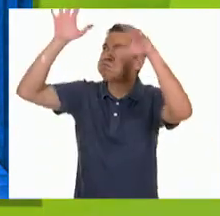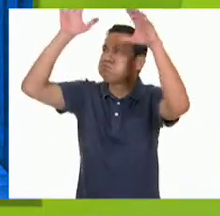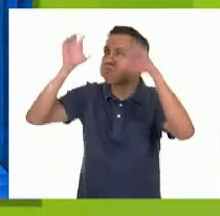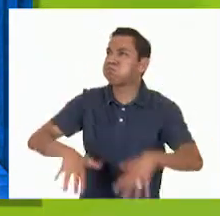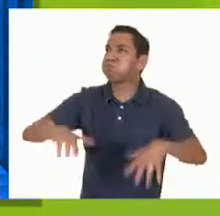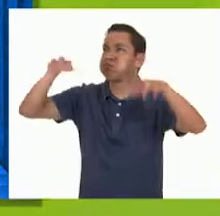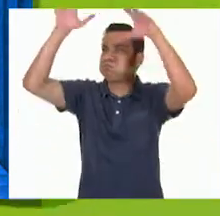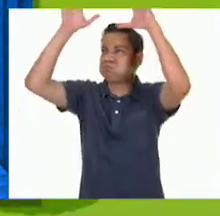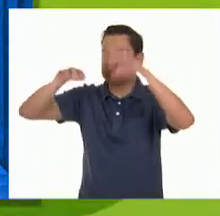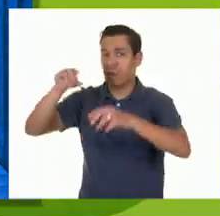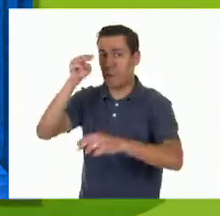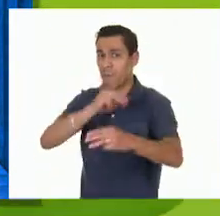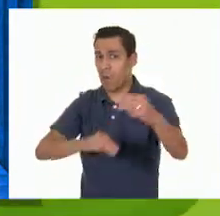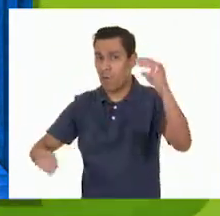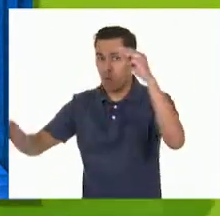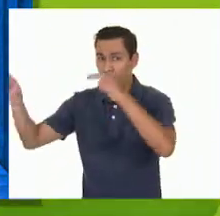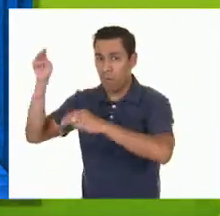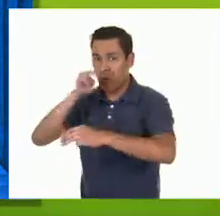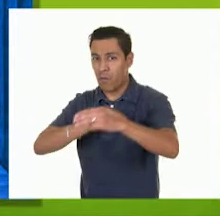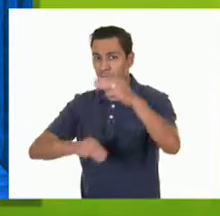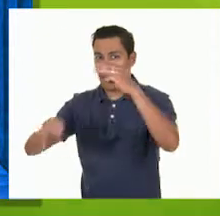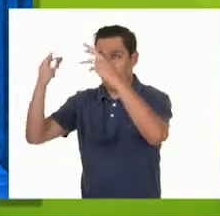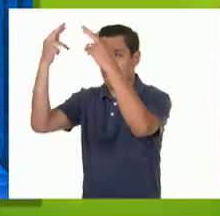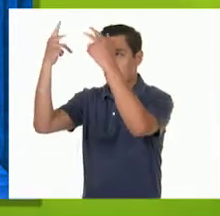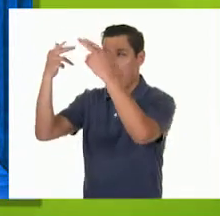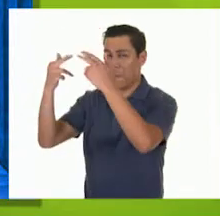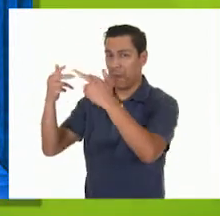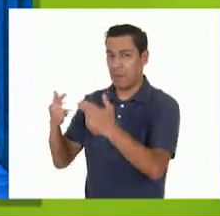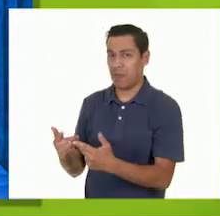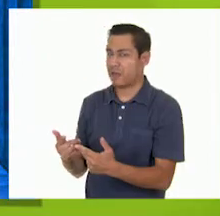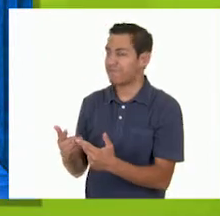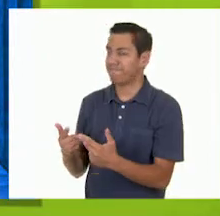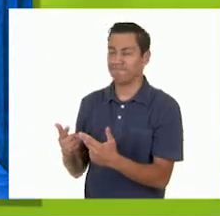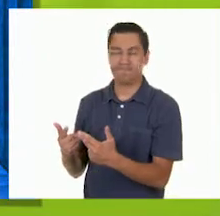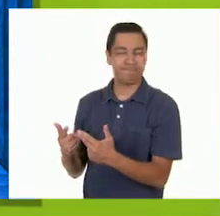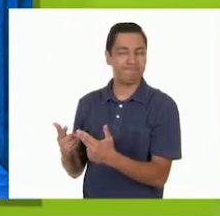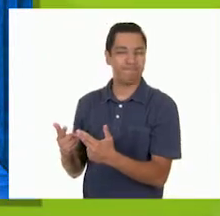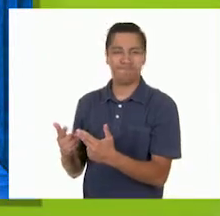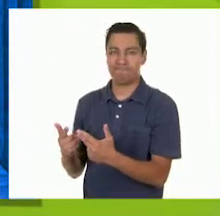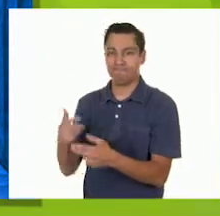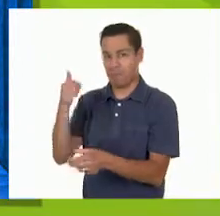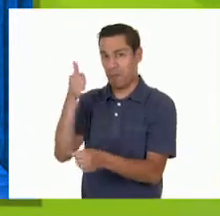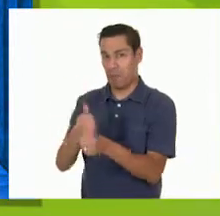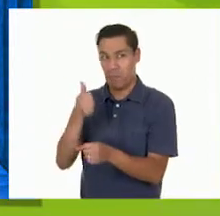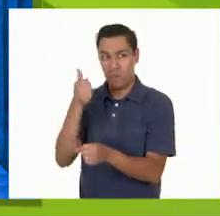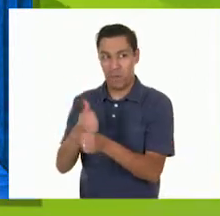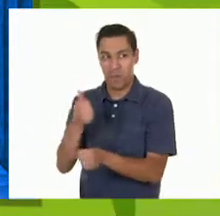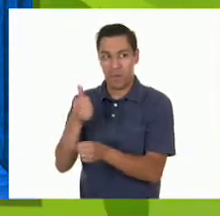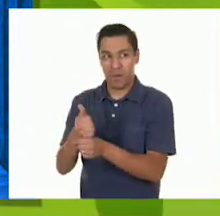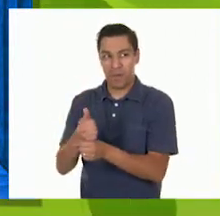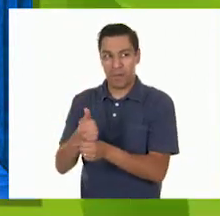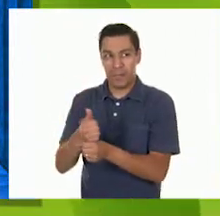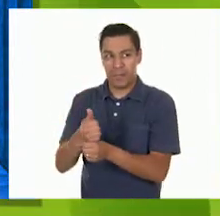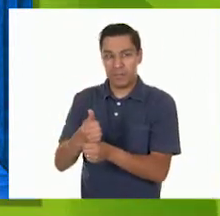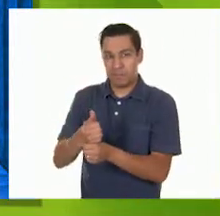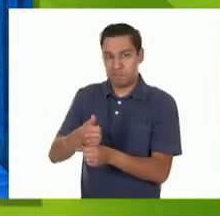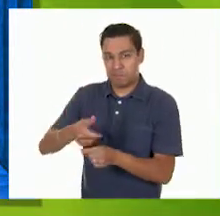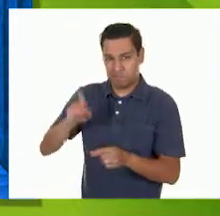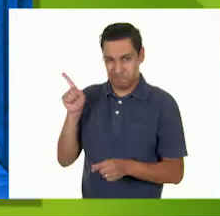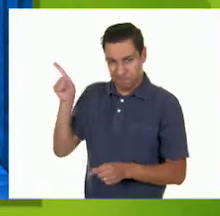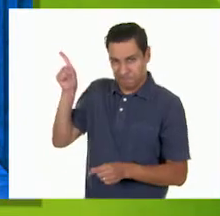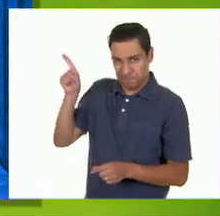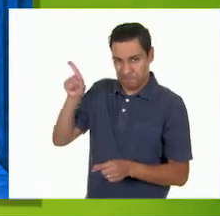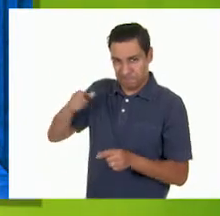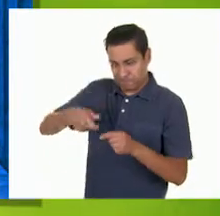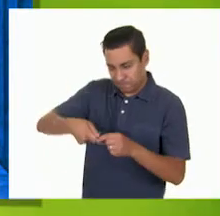así no pudieron romper la montaña la abuela tomaba un cucharón de